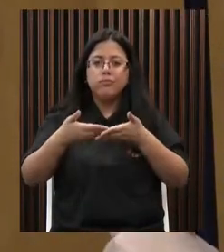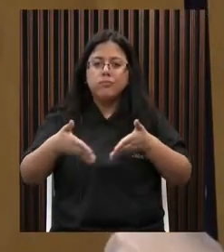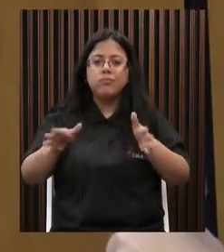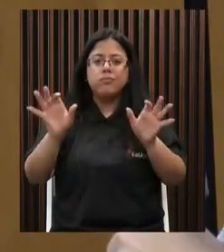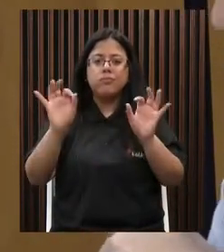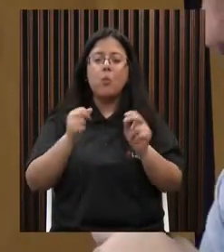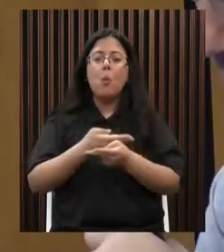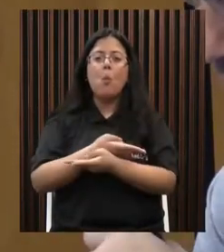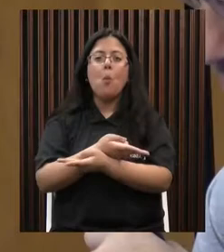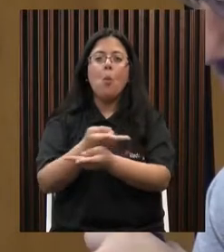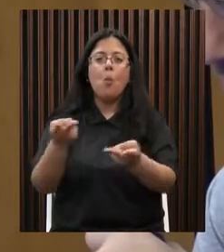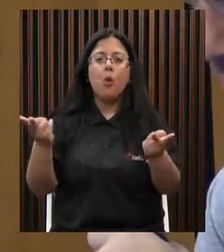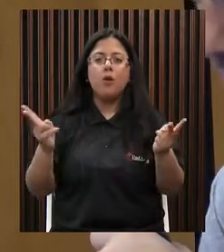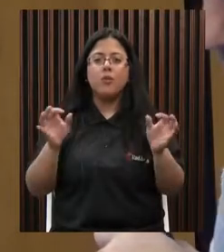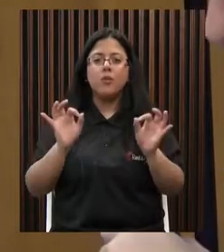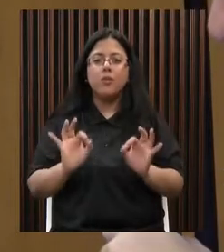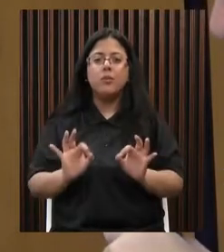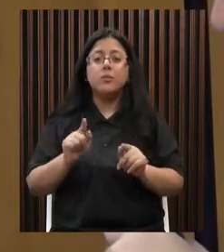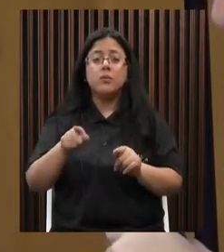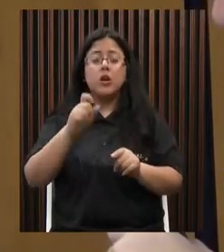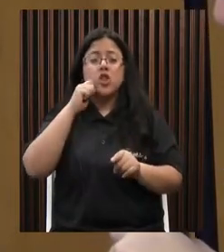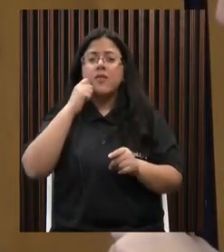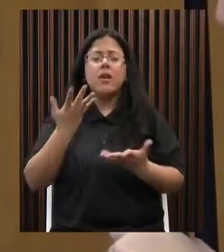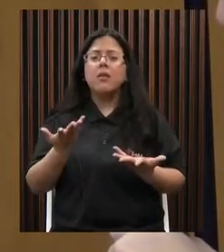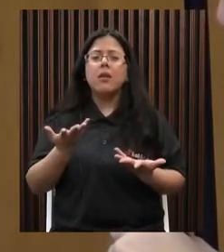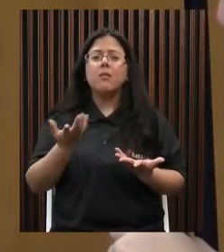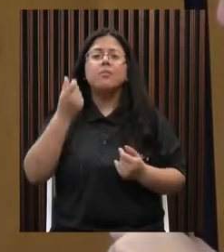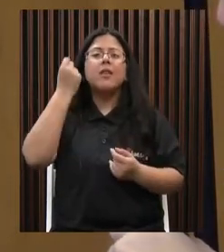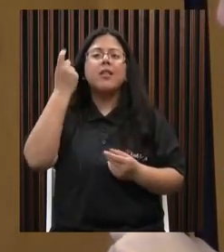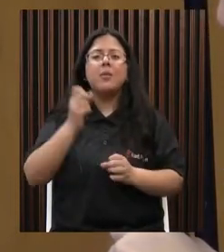un espacio público, y envía un mensaje muy claro